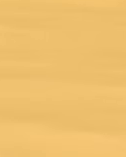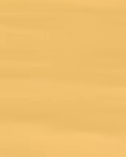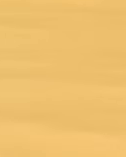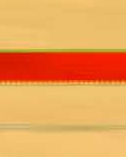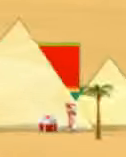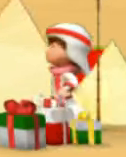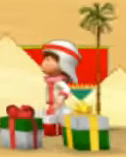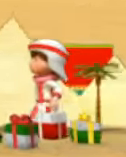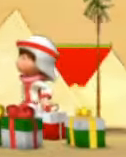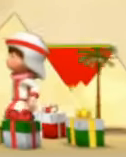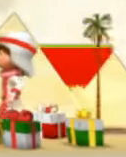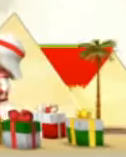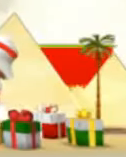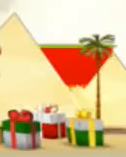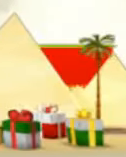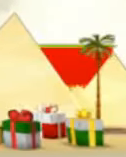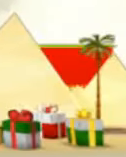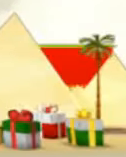01800-1080-1080,